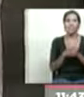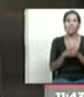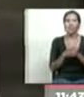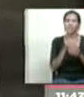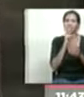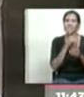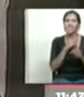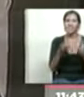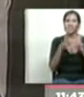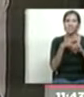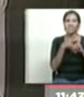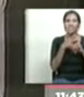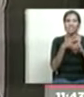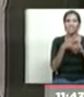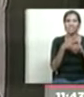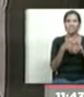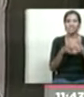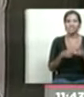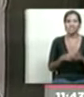etiqueta?